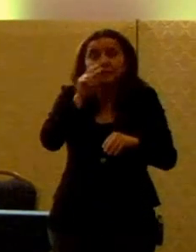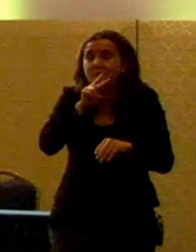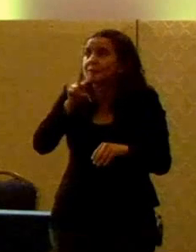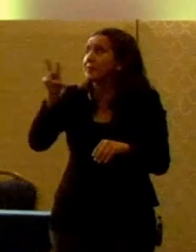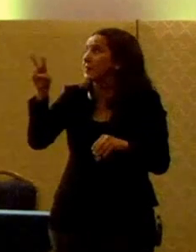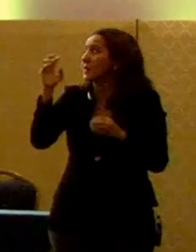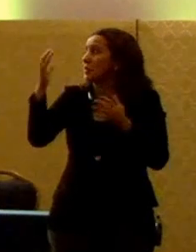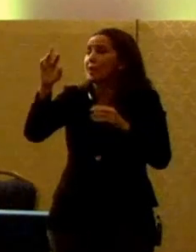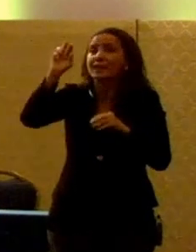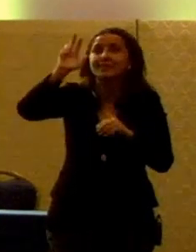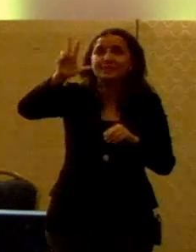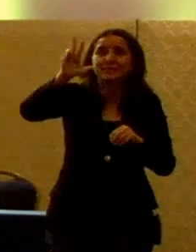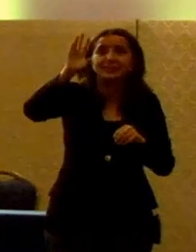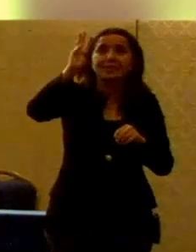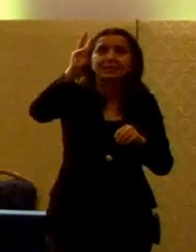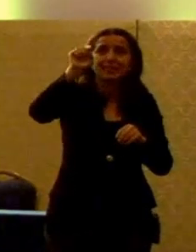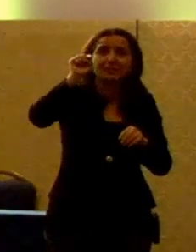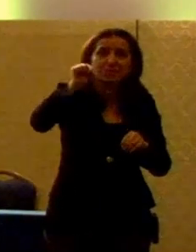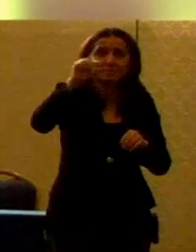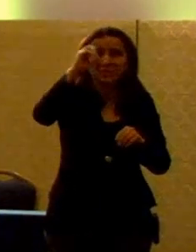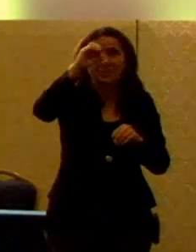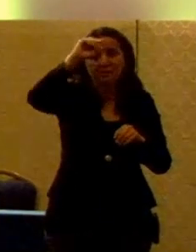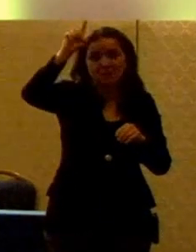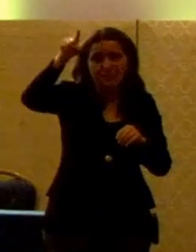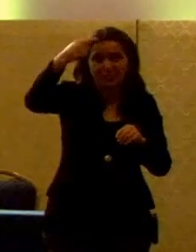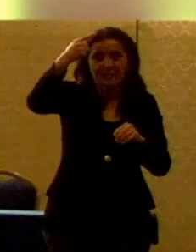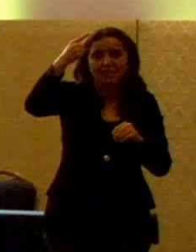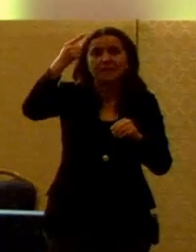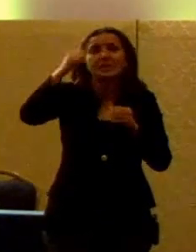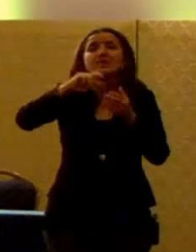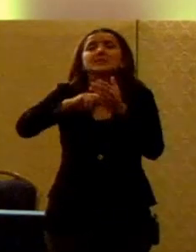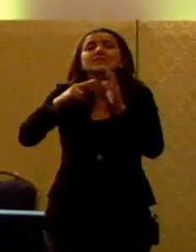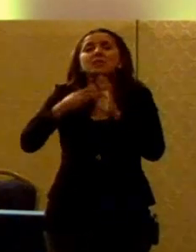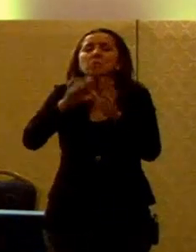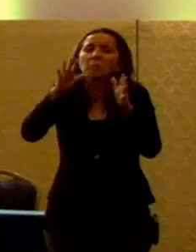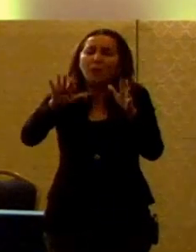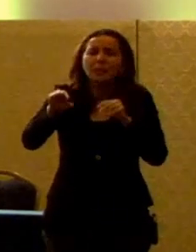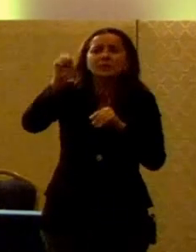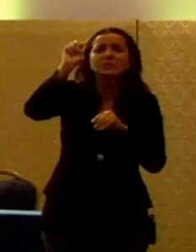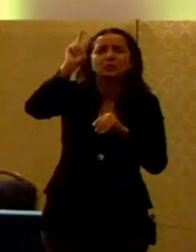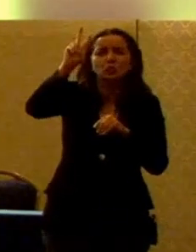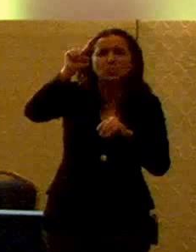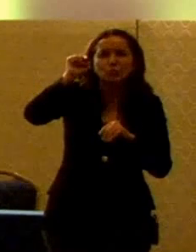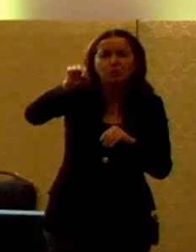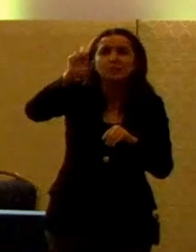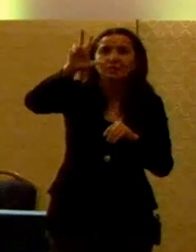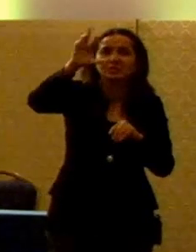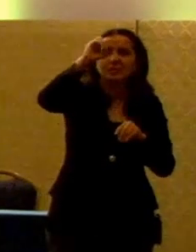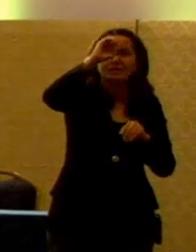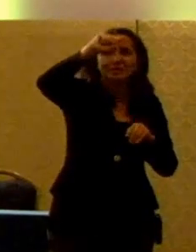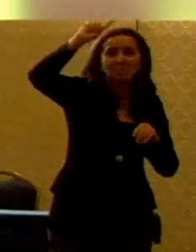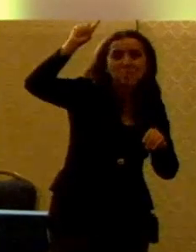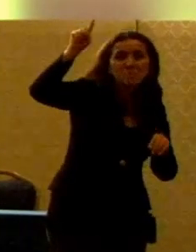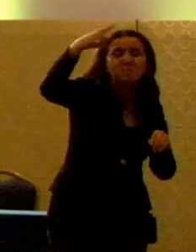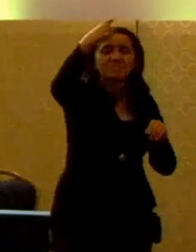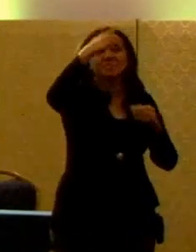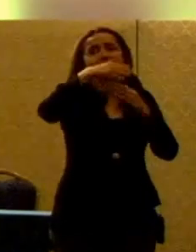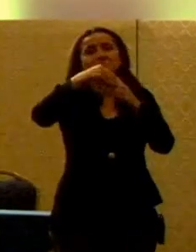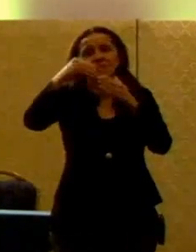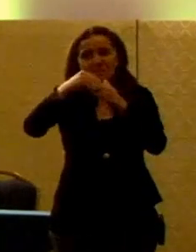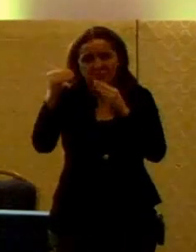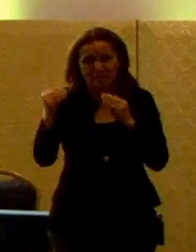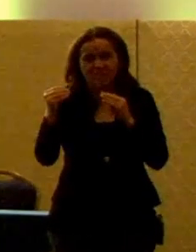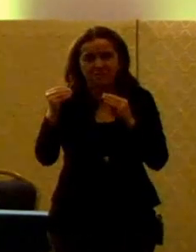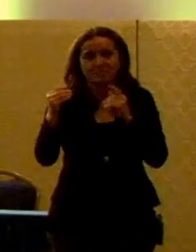36,000 millones de pesos mexicanos, 7,000, esto es alrededor de 2,300 millones de dólares, 2 billones de dólares,